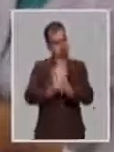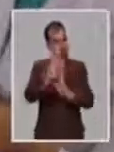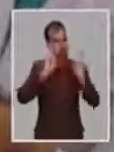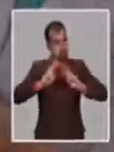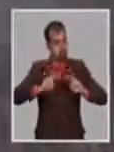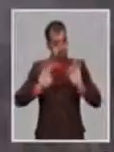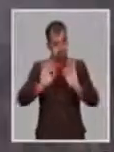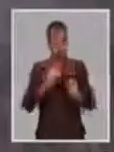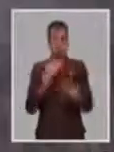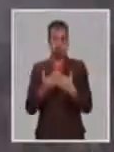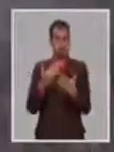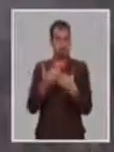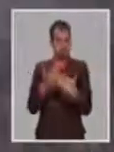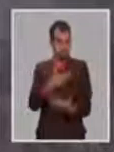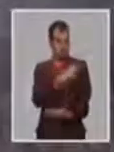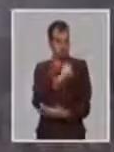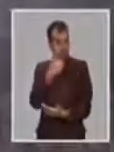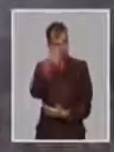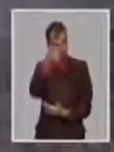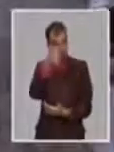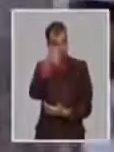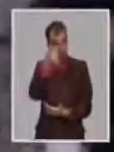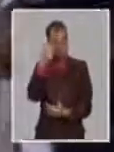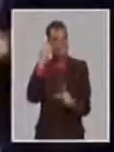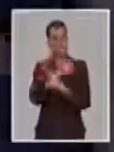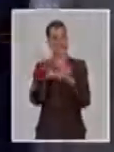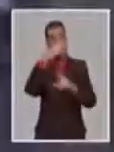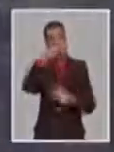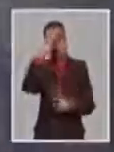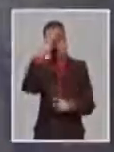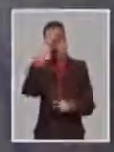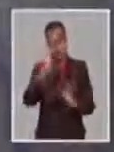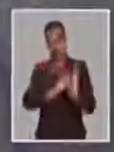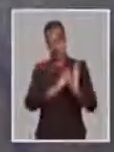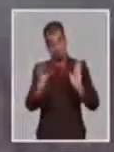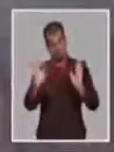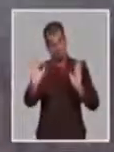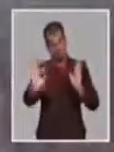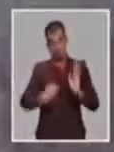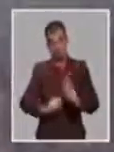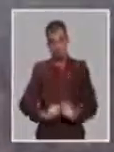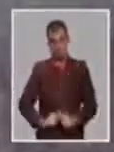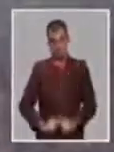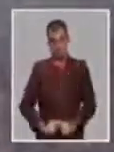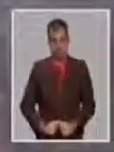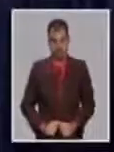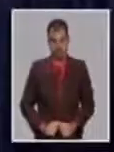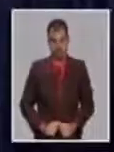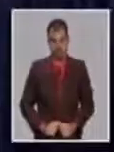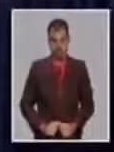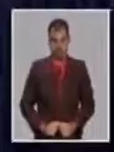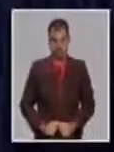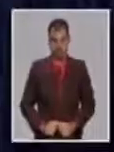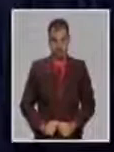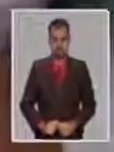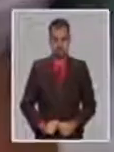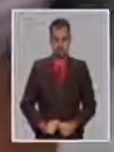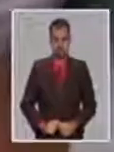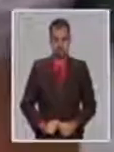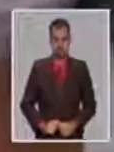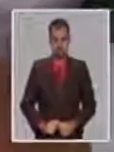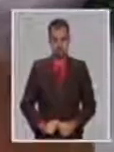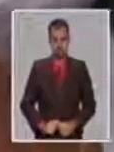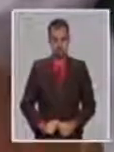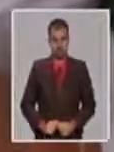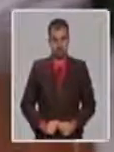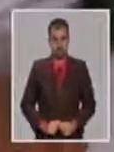candidato vacunal, uno de los más grandes logros de la ciencia cubana en los últimos tiempos. Desde Santiago de Cuba, Rubén